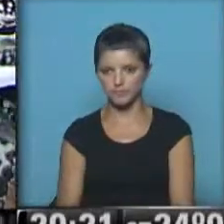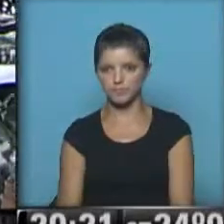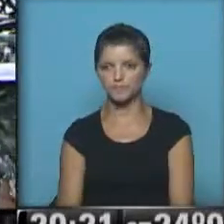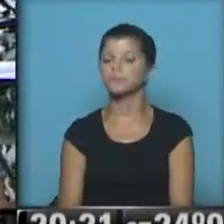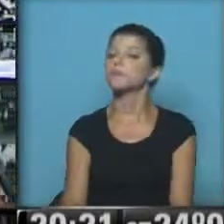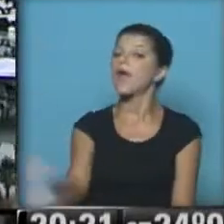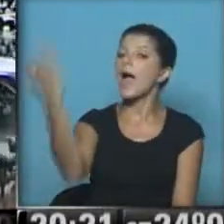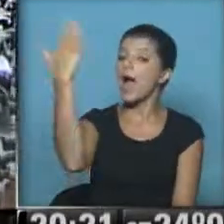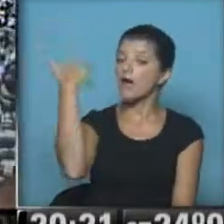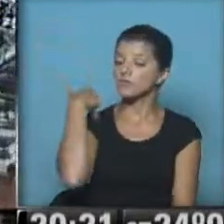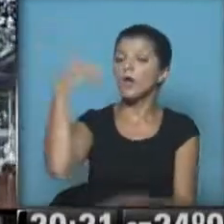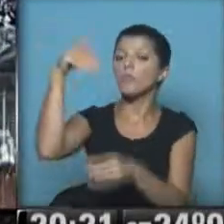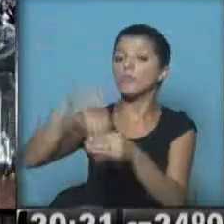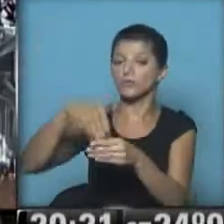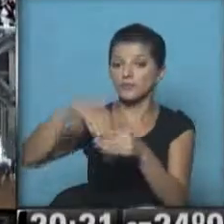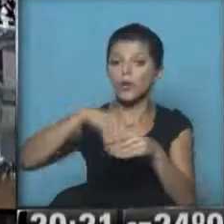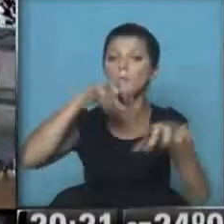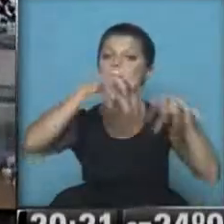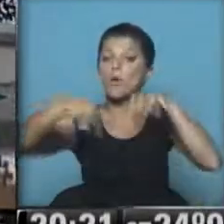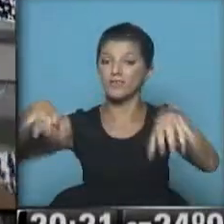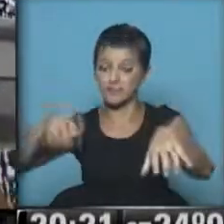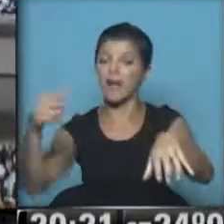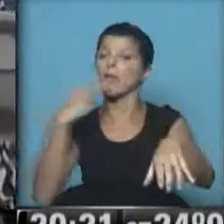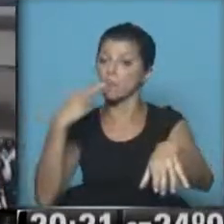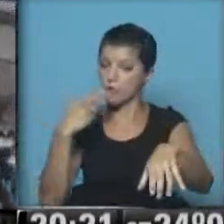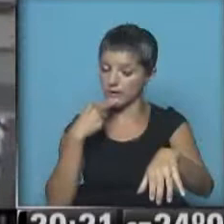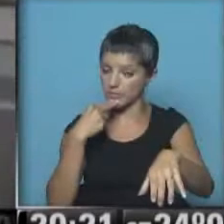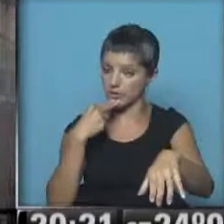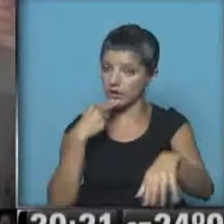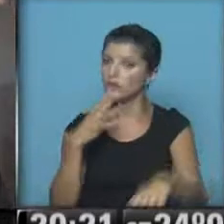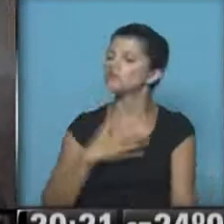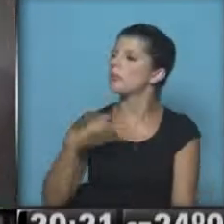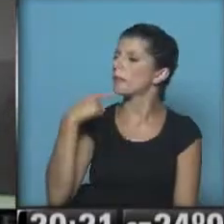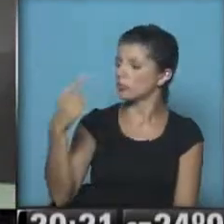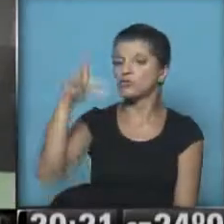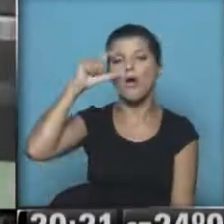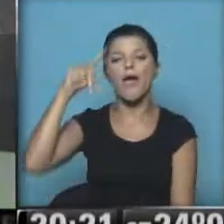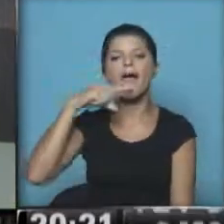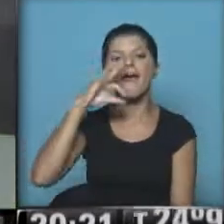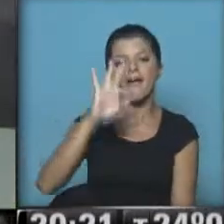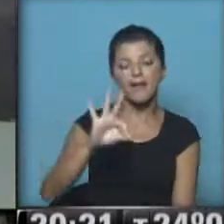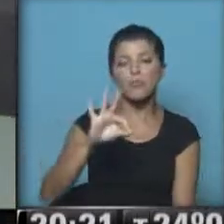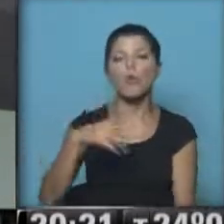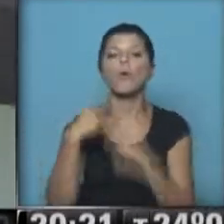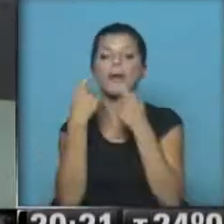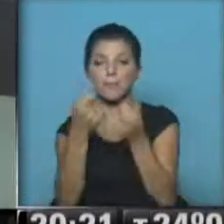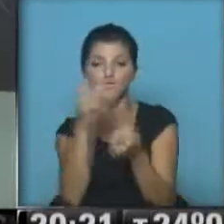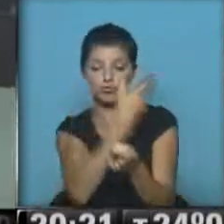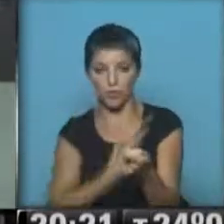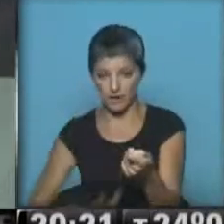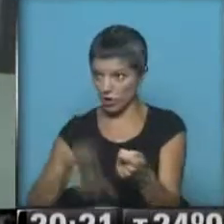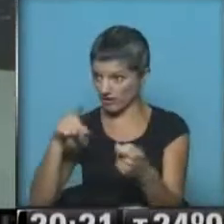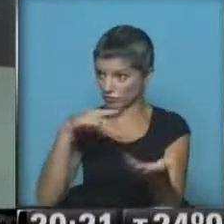Ayer se realizaron elecciones municipales en Bolivia y la pregunta es si para Evo Morales, si para el oficialismo de ese país esto